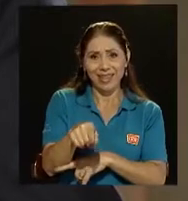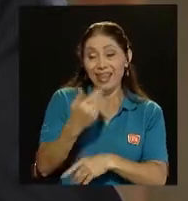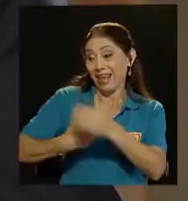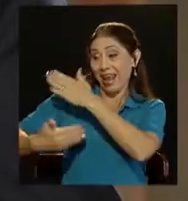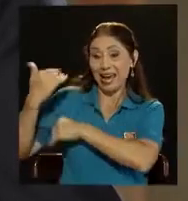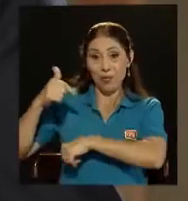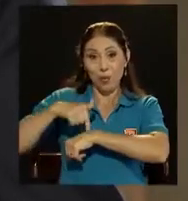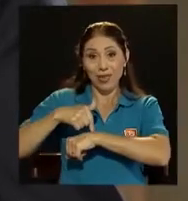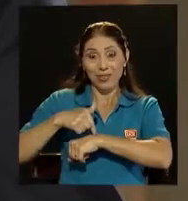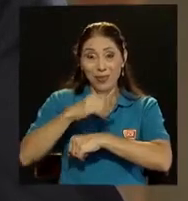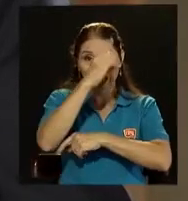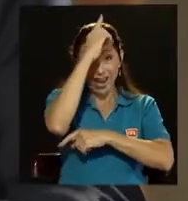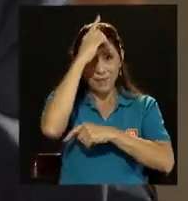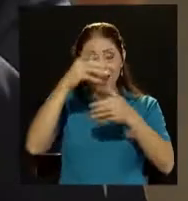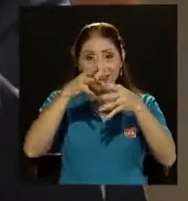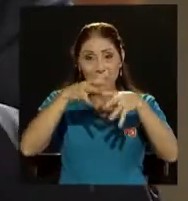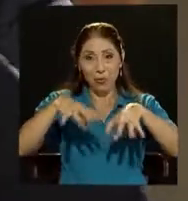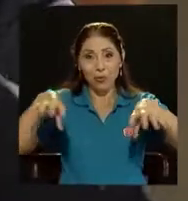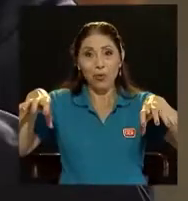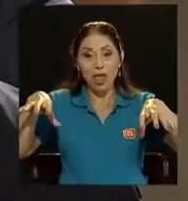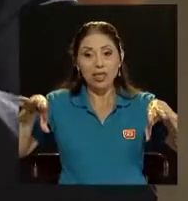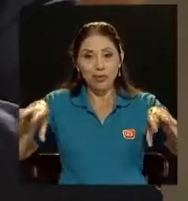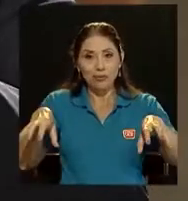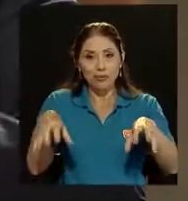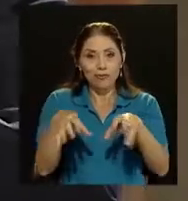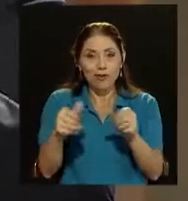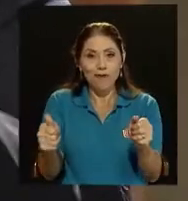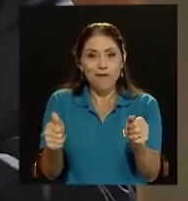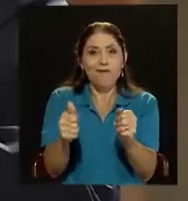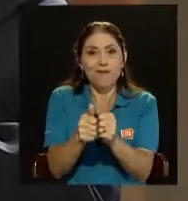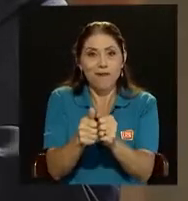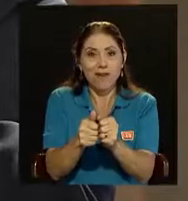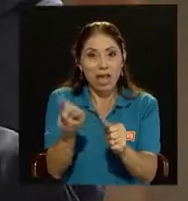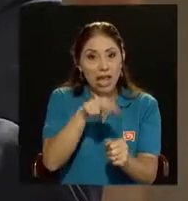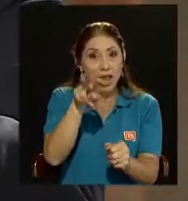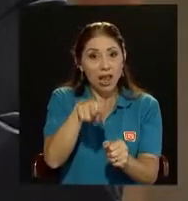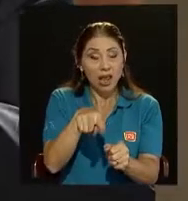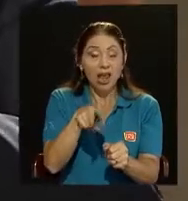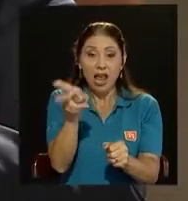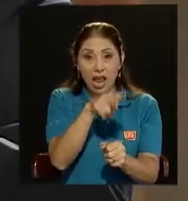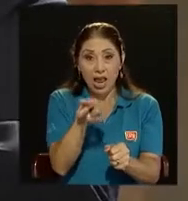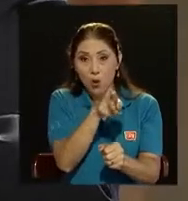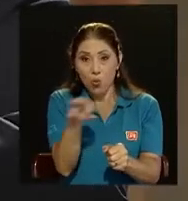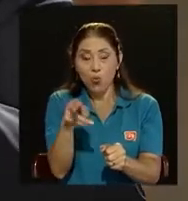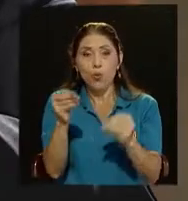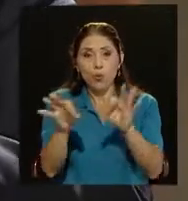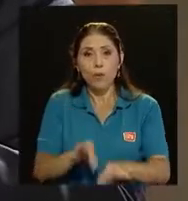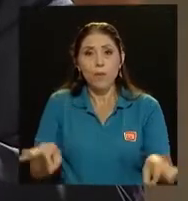unificación alemana, porque de cierta manera era no un negocio, pero era